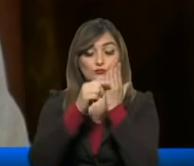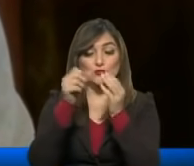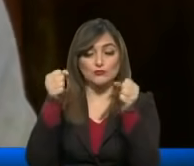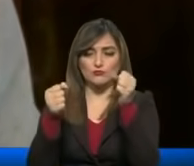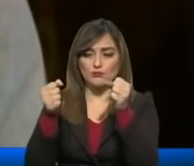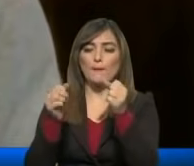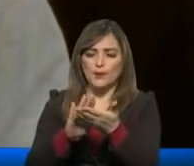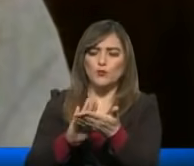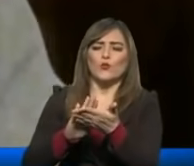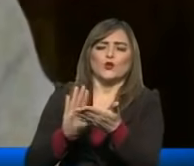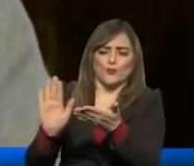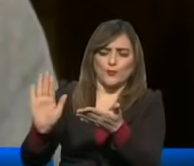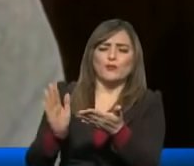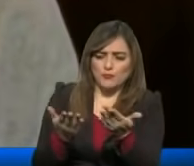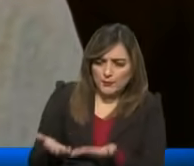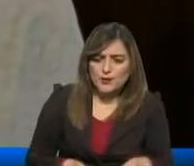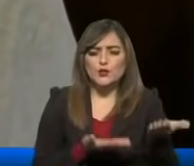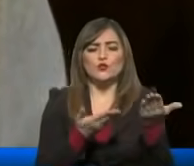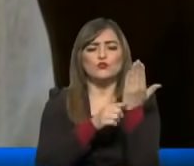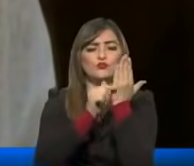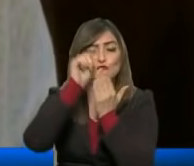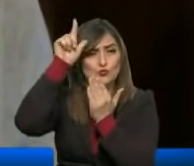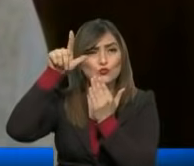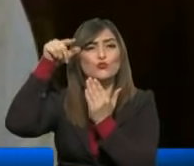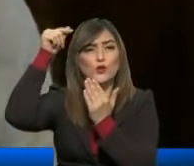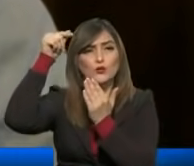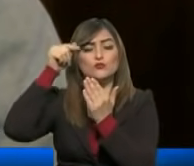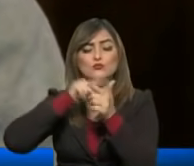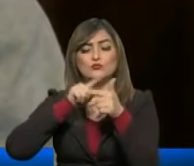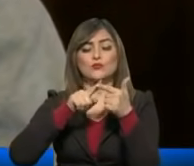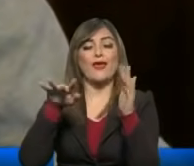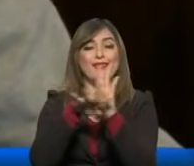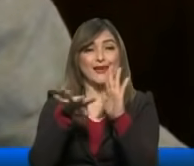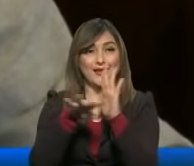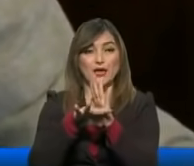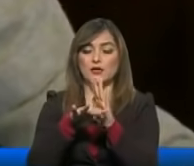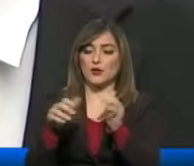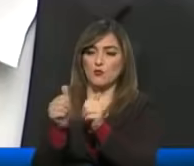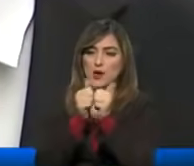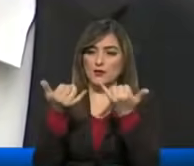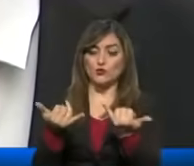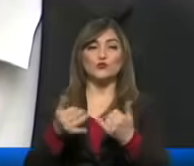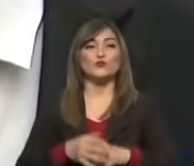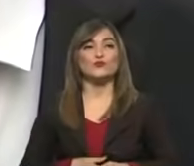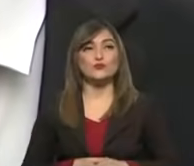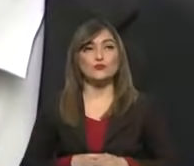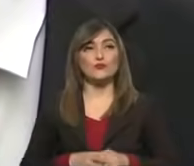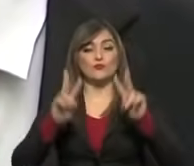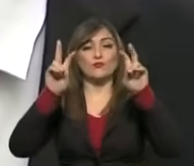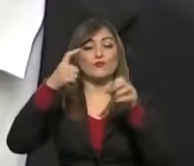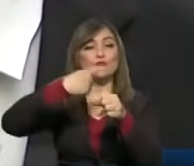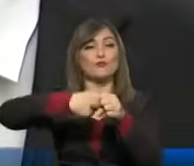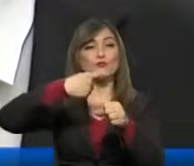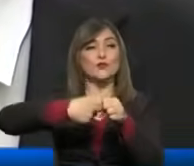Transporte, ministro de Gobierno, ministro de Energía, que nos acompaña aquí. El tema de la